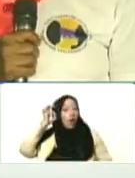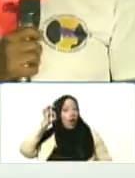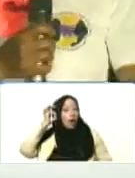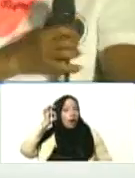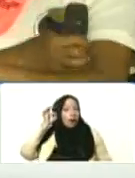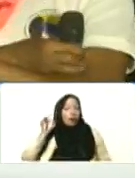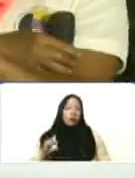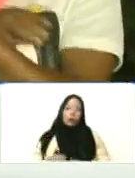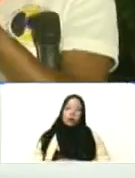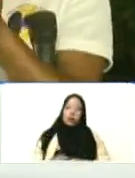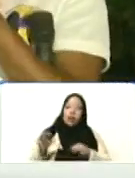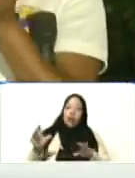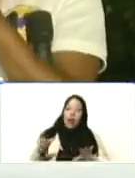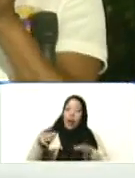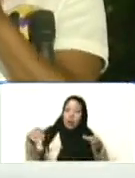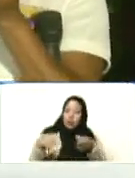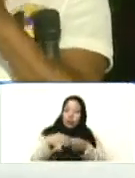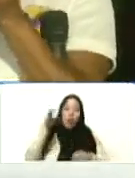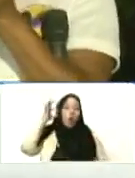emprendimientos feministas.